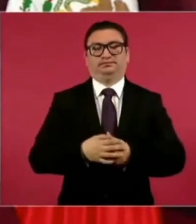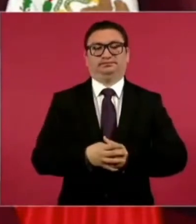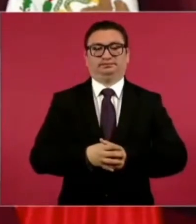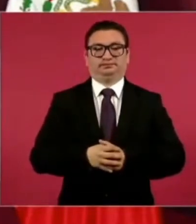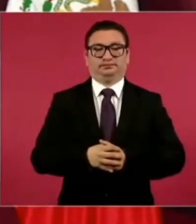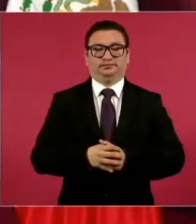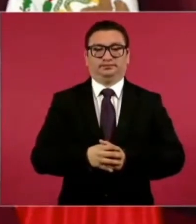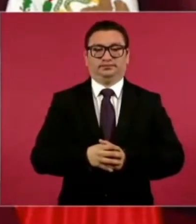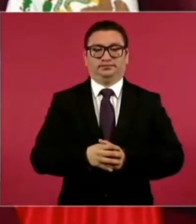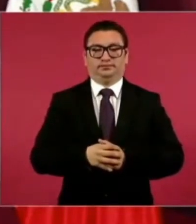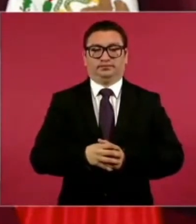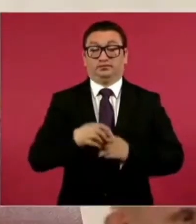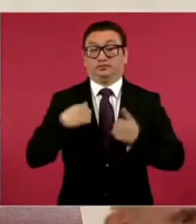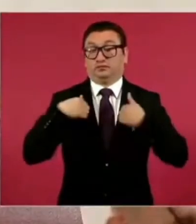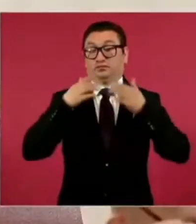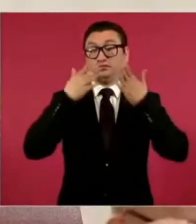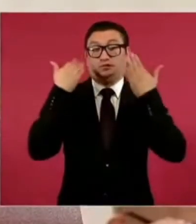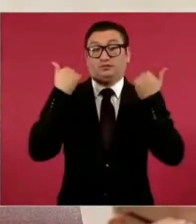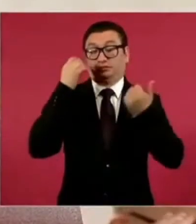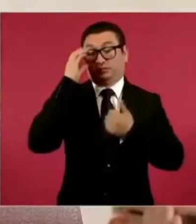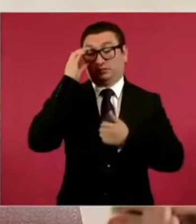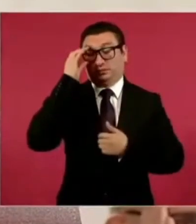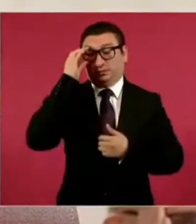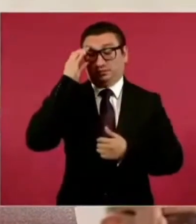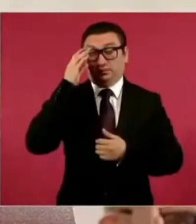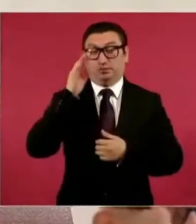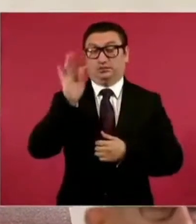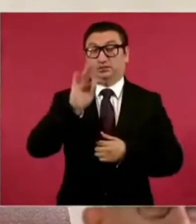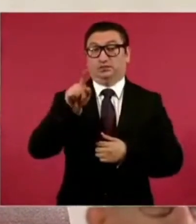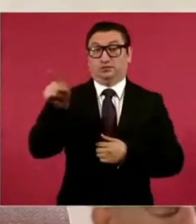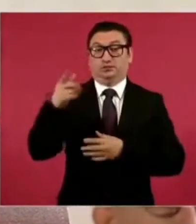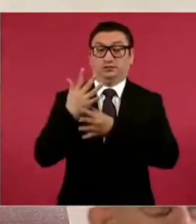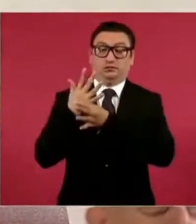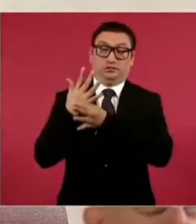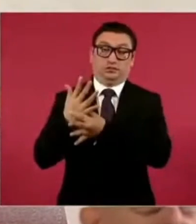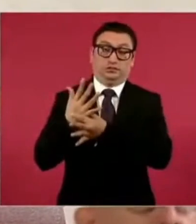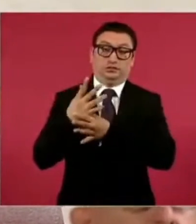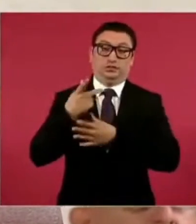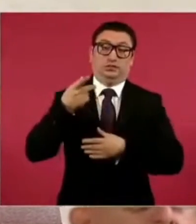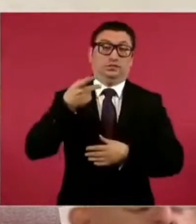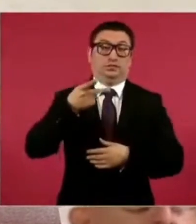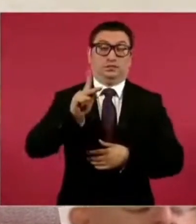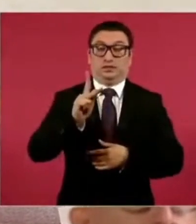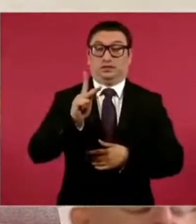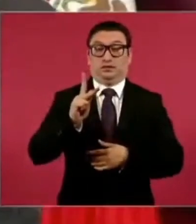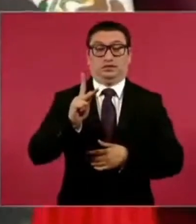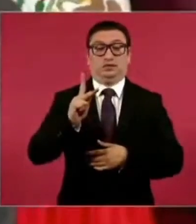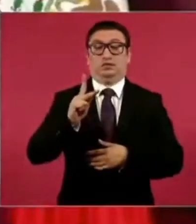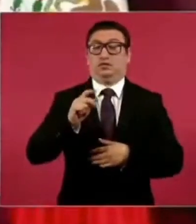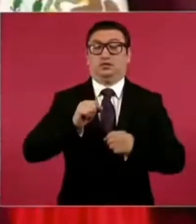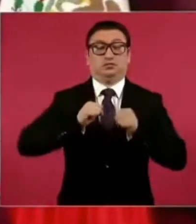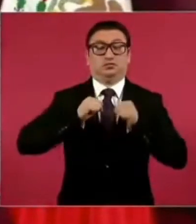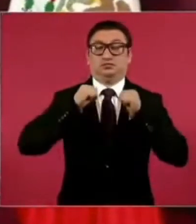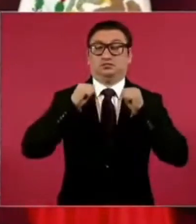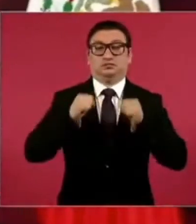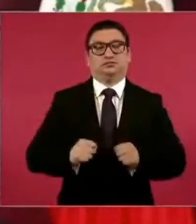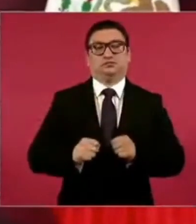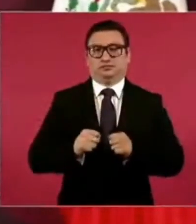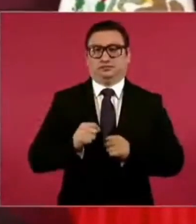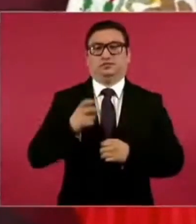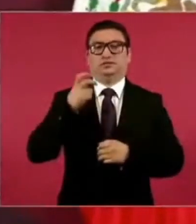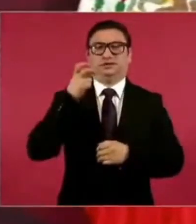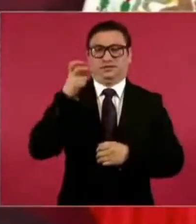No sé si es lo que él está sosteniendo, pero sin duda